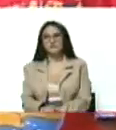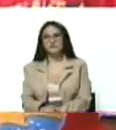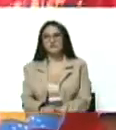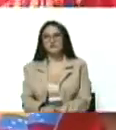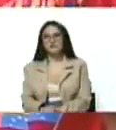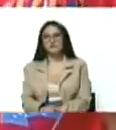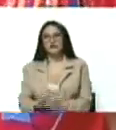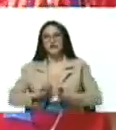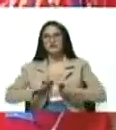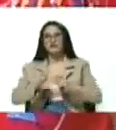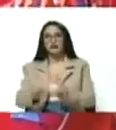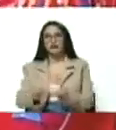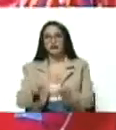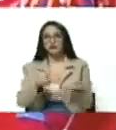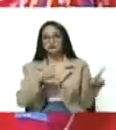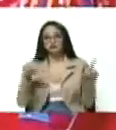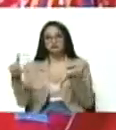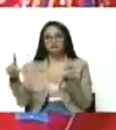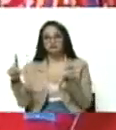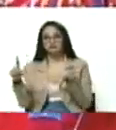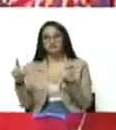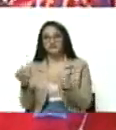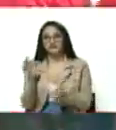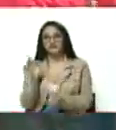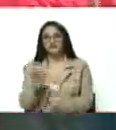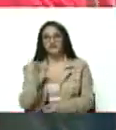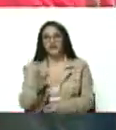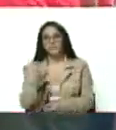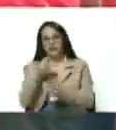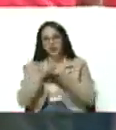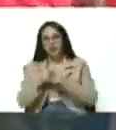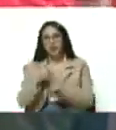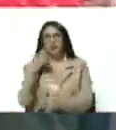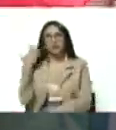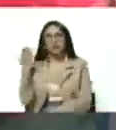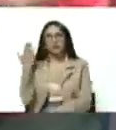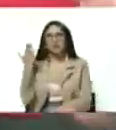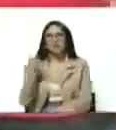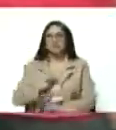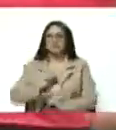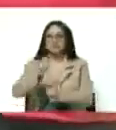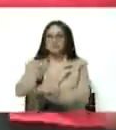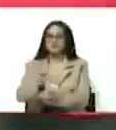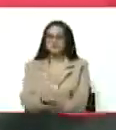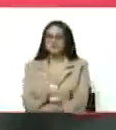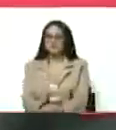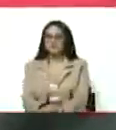te entrego este estandarte, a llevarlo siempre con honor y con orgullo.